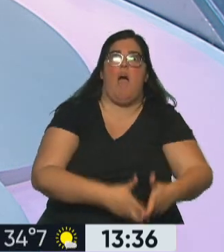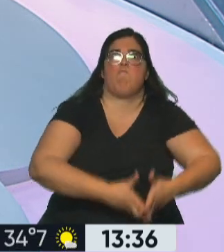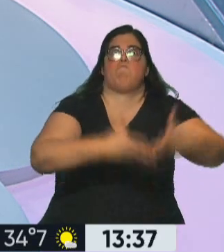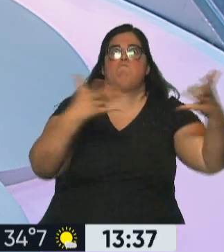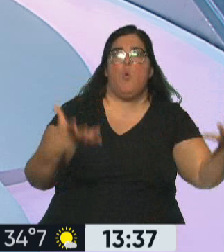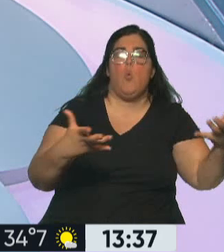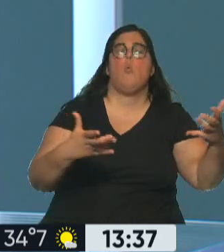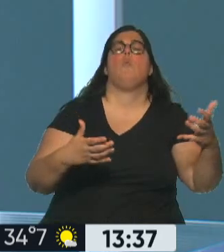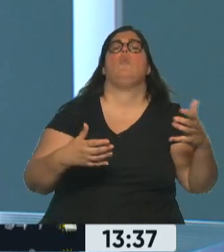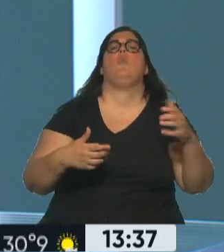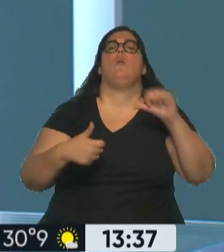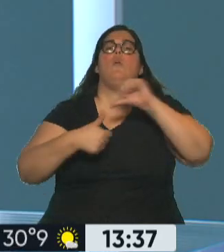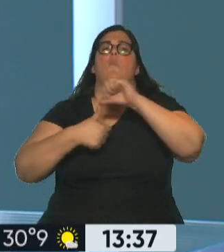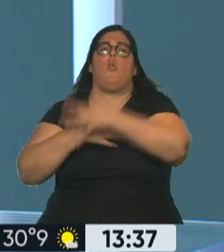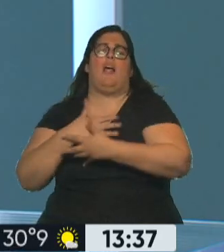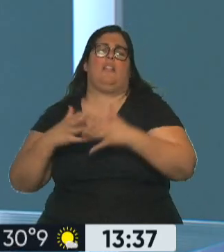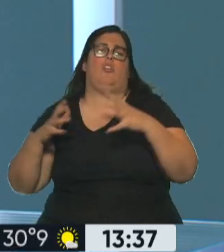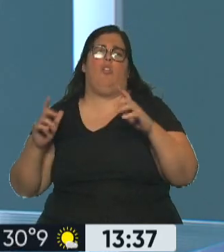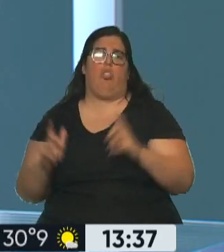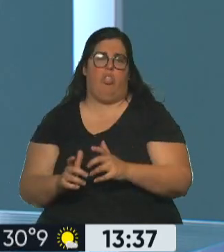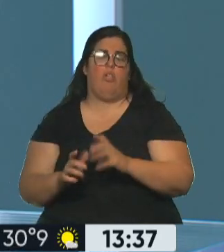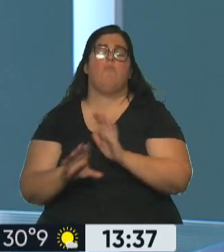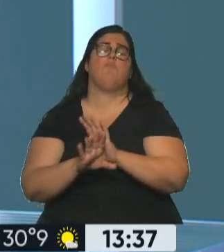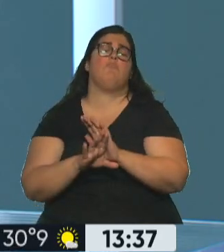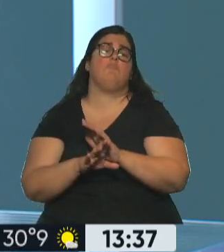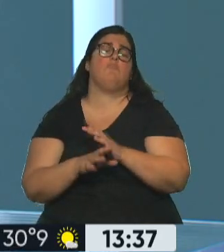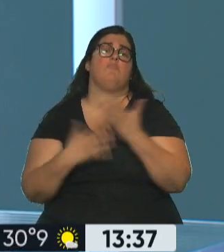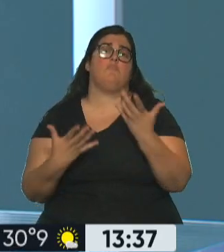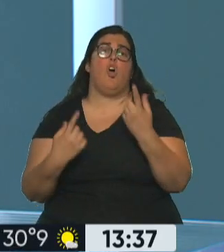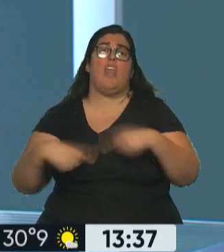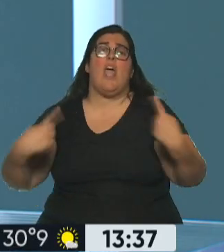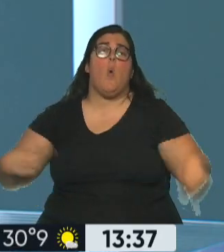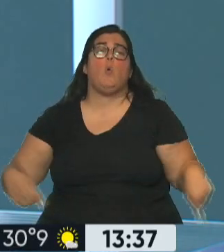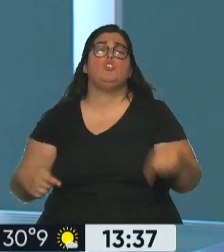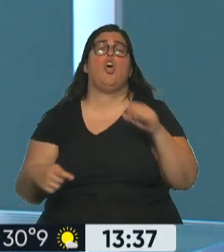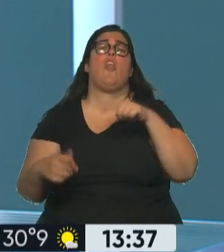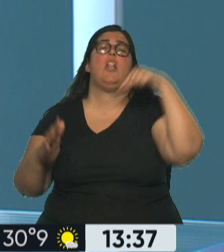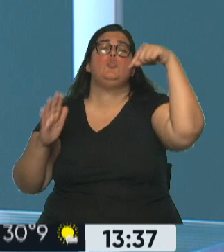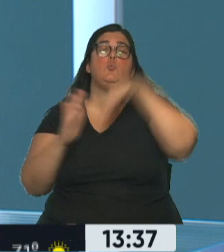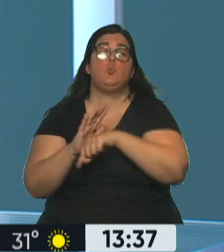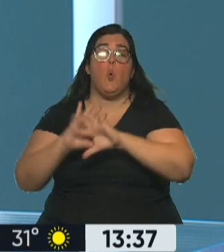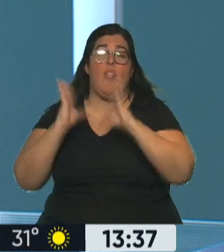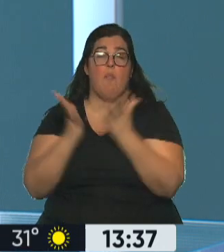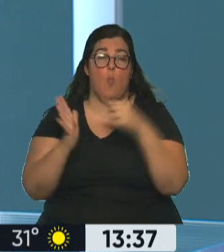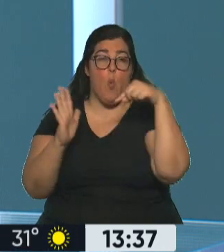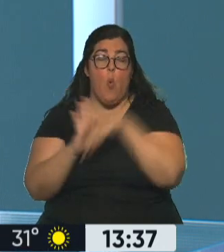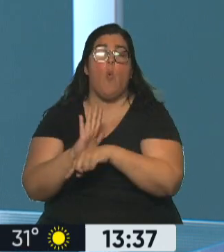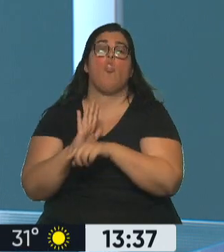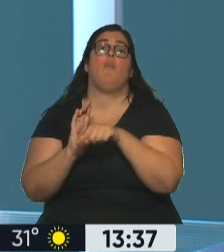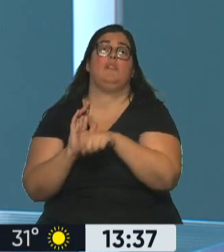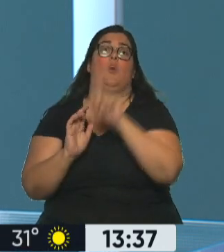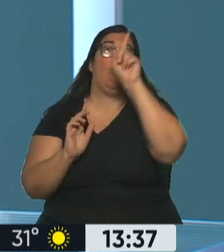mundo atlántico declinante. Por lo tanto, los recursos del sur global que facilitan la